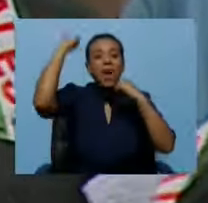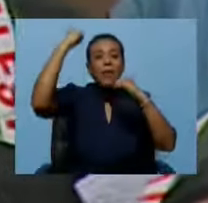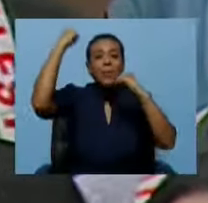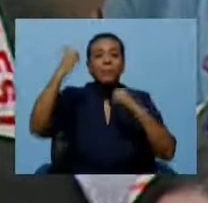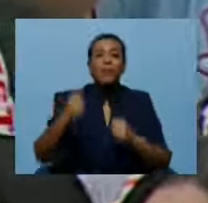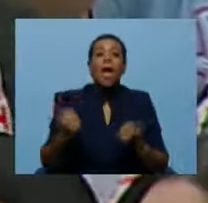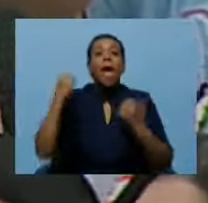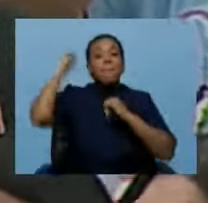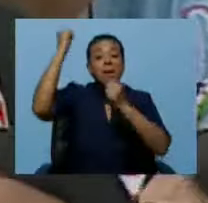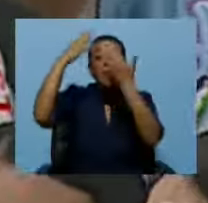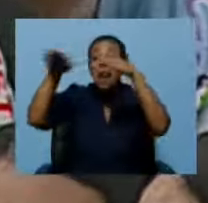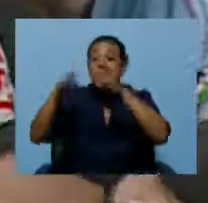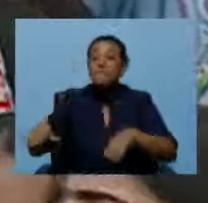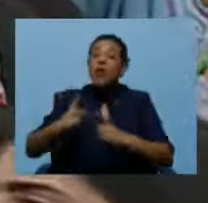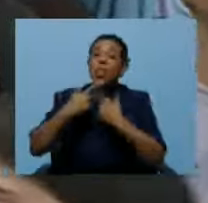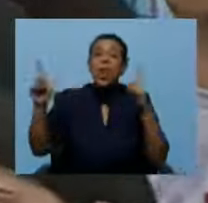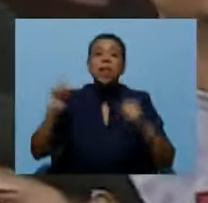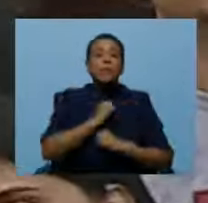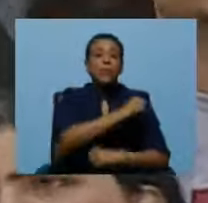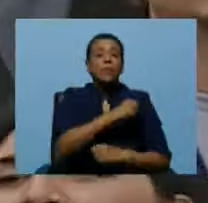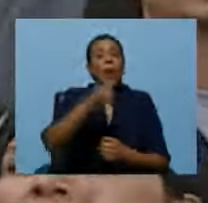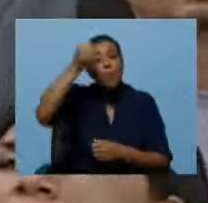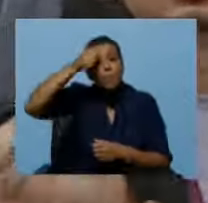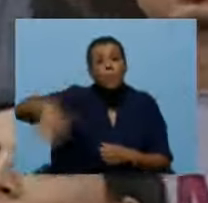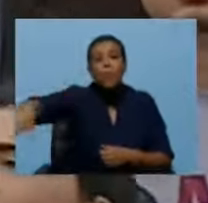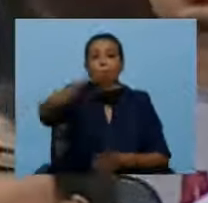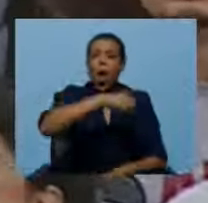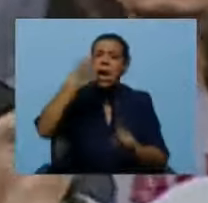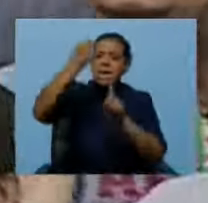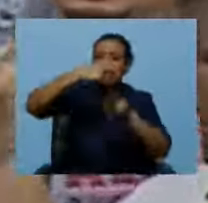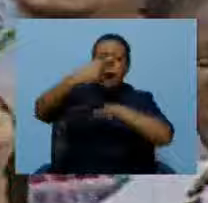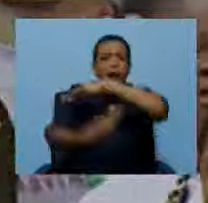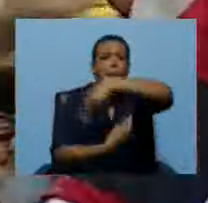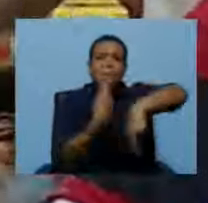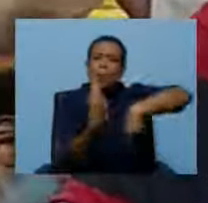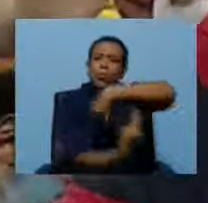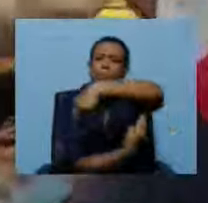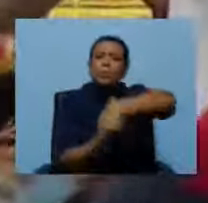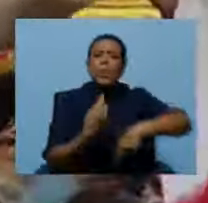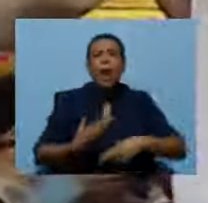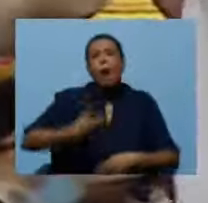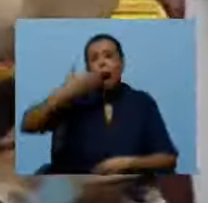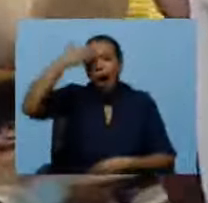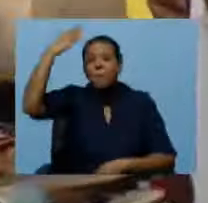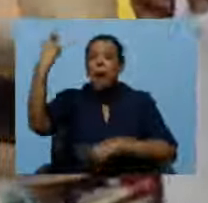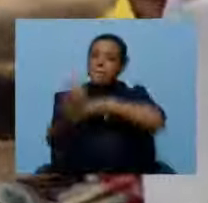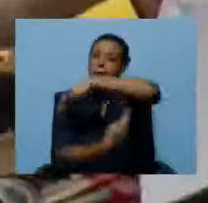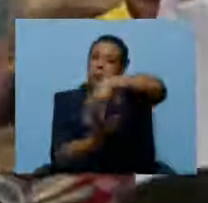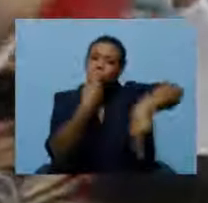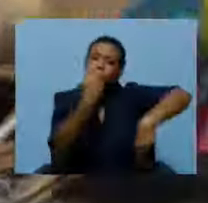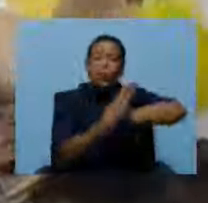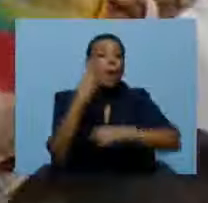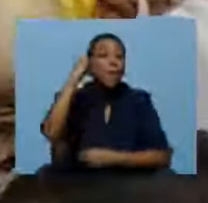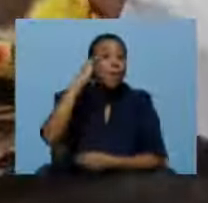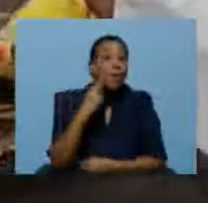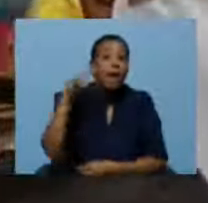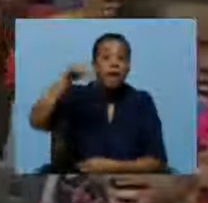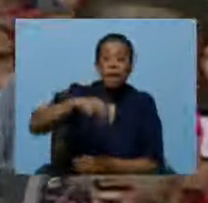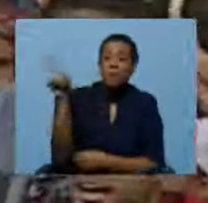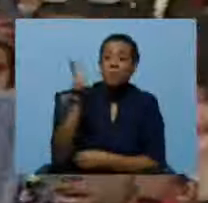¡Viva el Líbano! ¡Viva los pueblos revolucionarios! ¡Viva la revolución